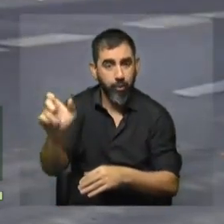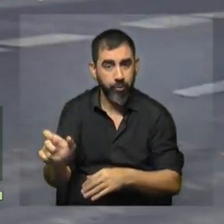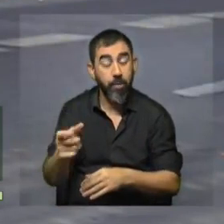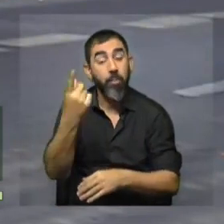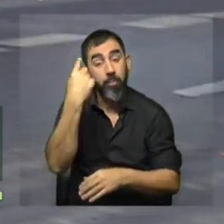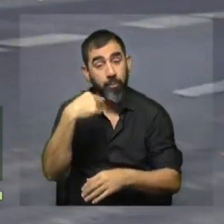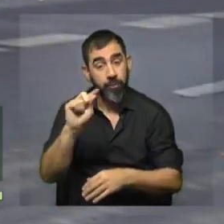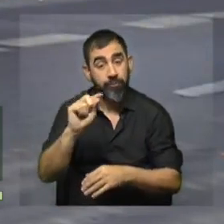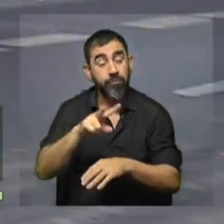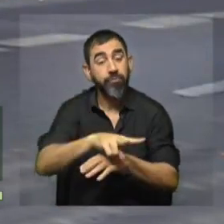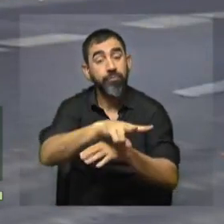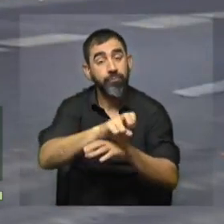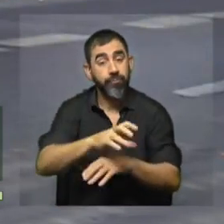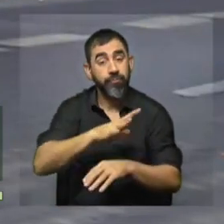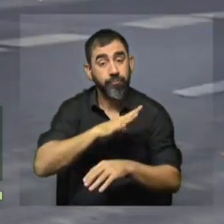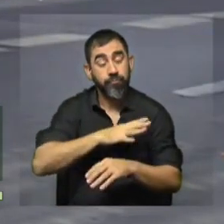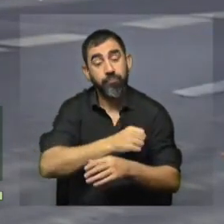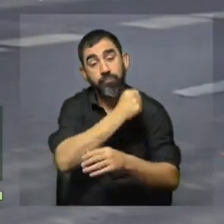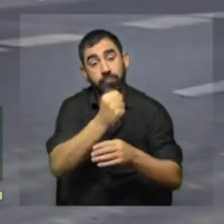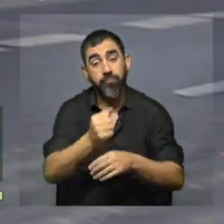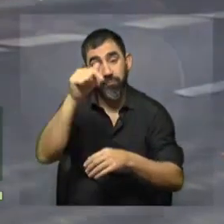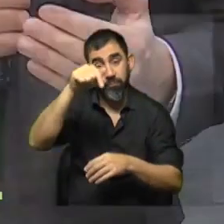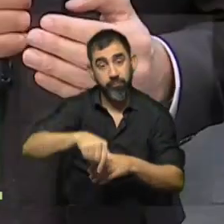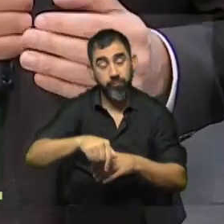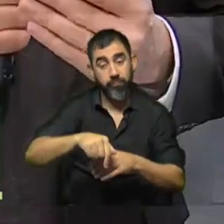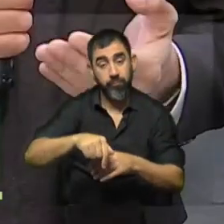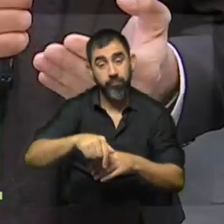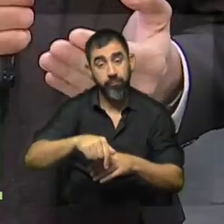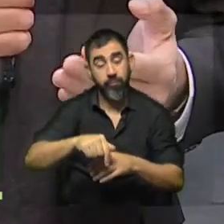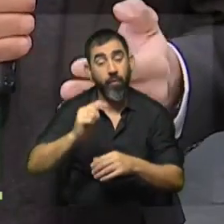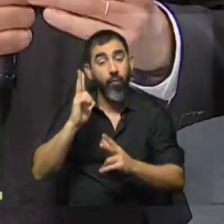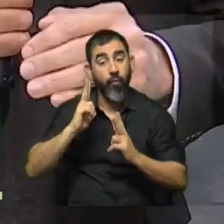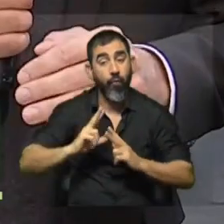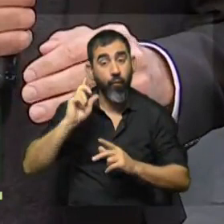este motivo, la fiscal tiene hasta el día de hoy para disponer la